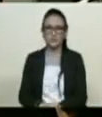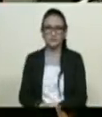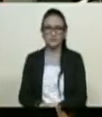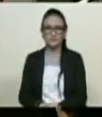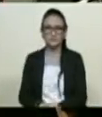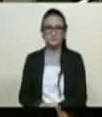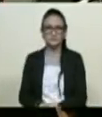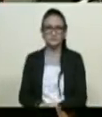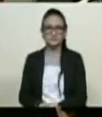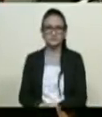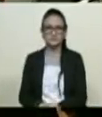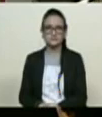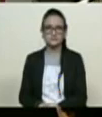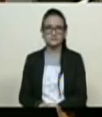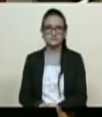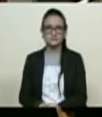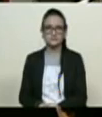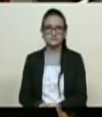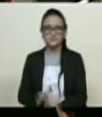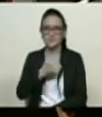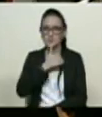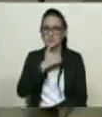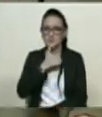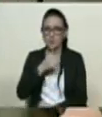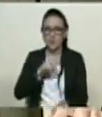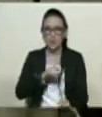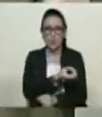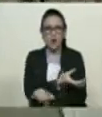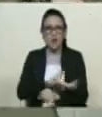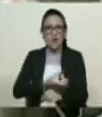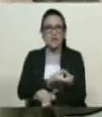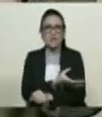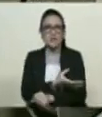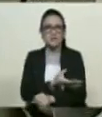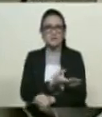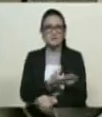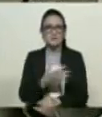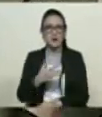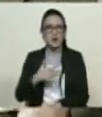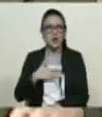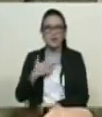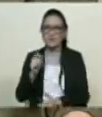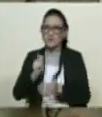Enfrentando las guarimbas, enfrentando a los que querían impedir